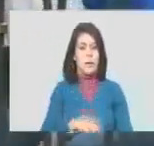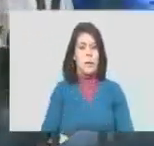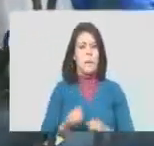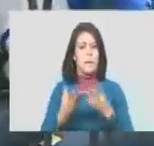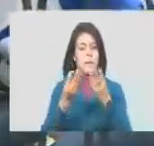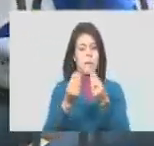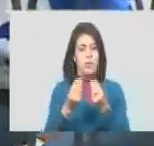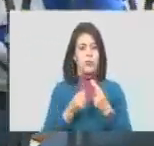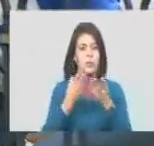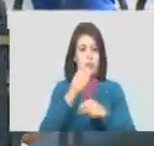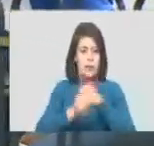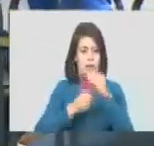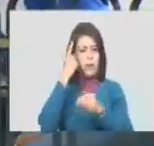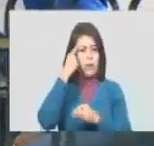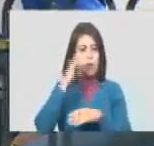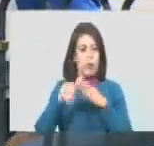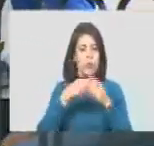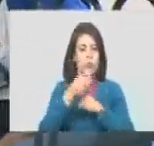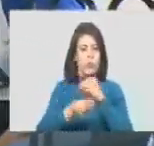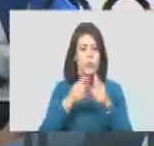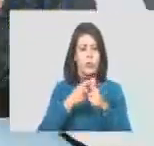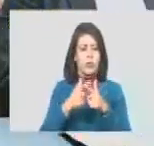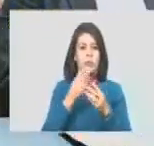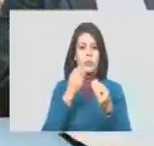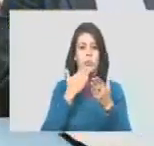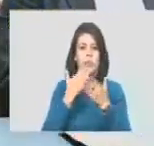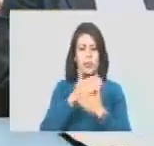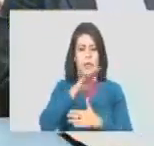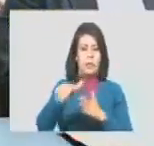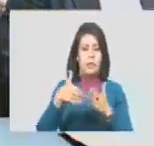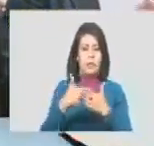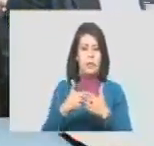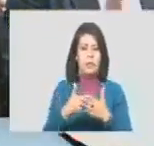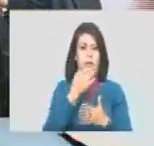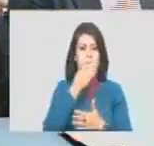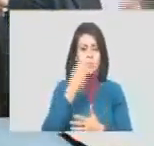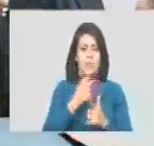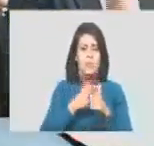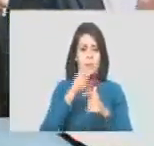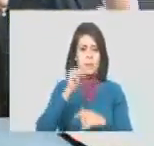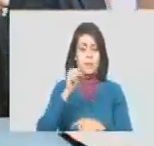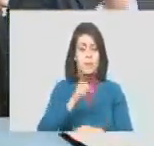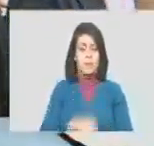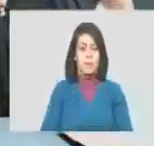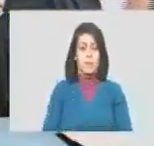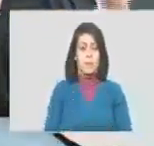y sabemos cómo hacerlo. Así que muchísimas gracias a todos, de verdad que sí.